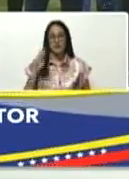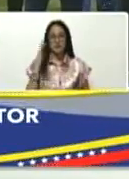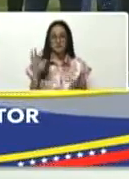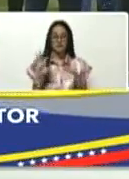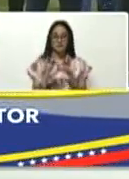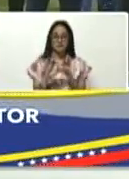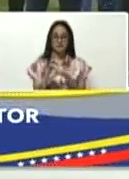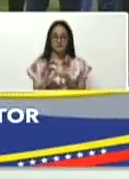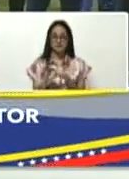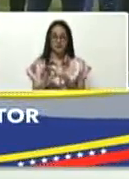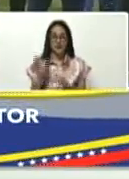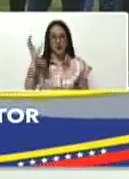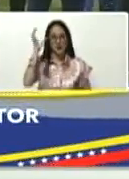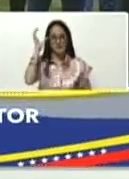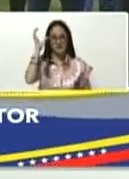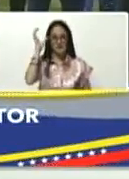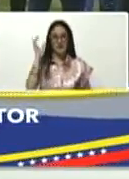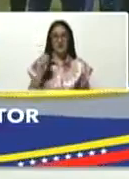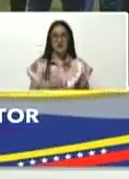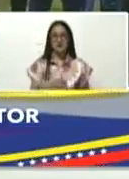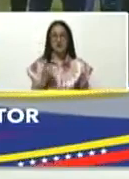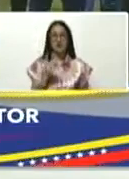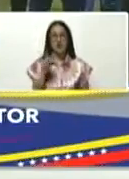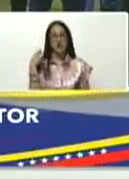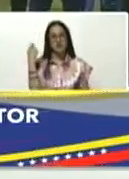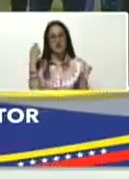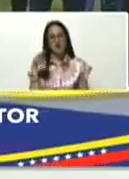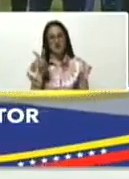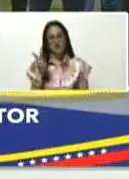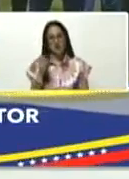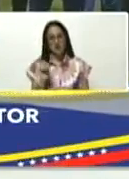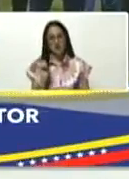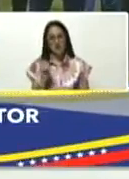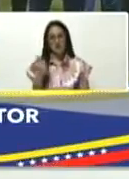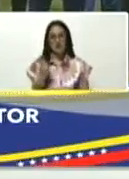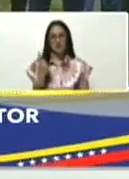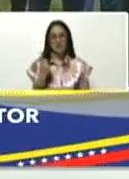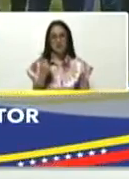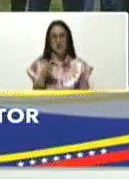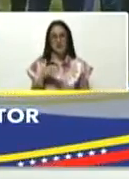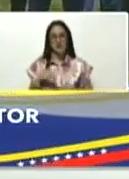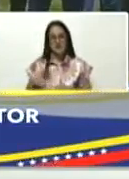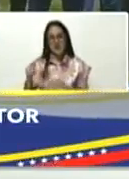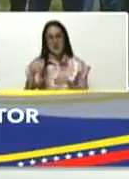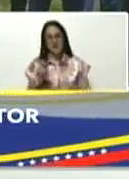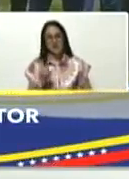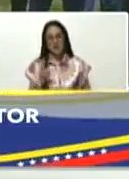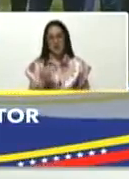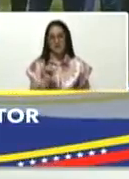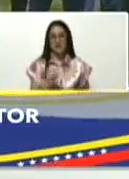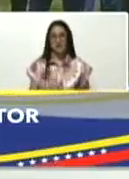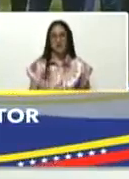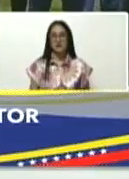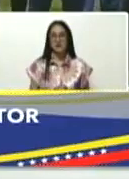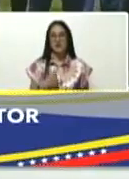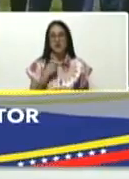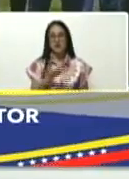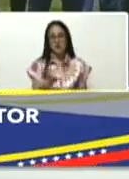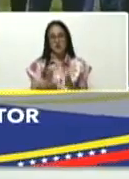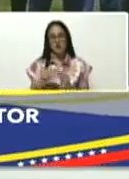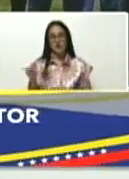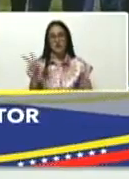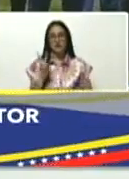articular esa capacidad que solo el llano venezolano tiene, que solo la tierra venezolana tiene. Yo le digo a los